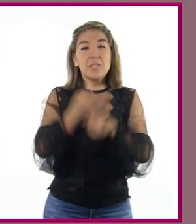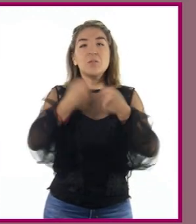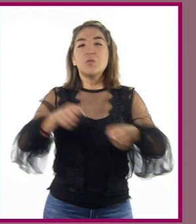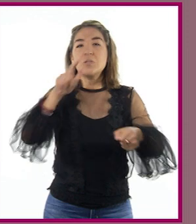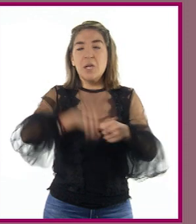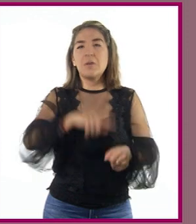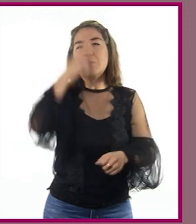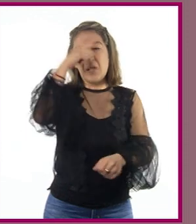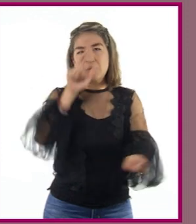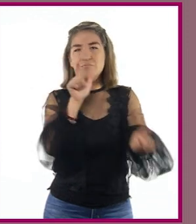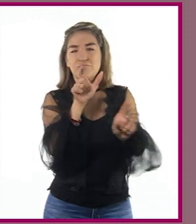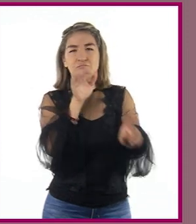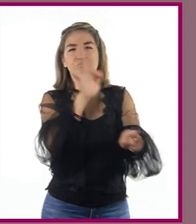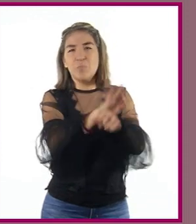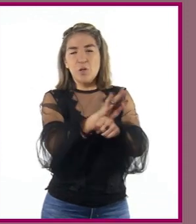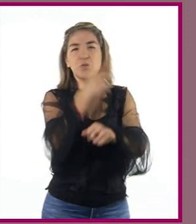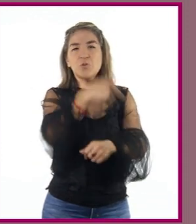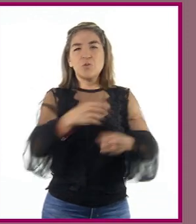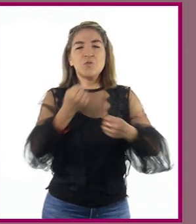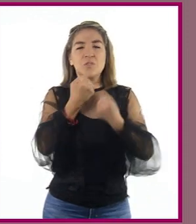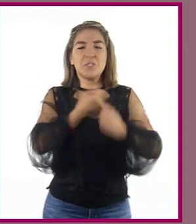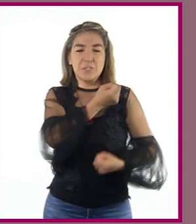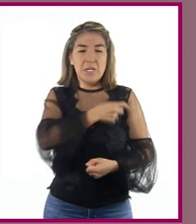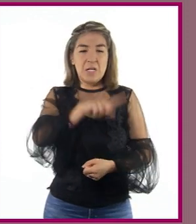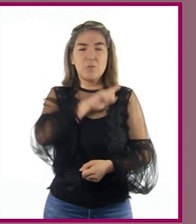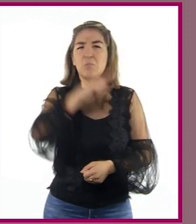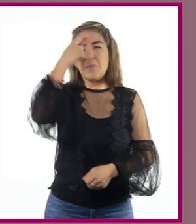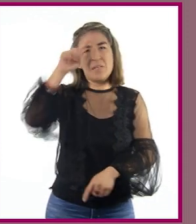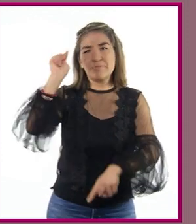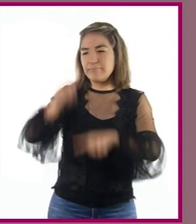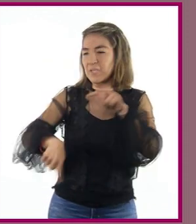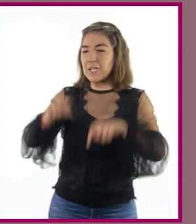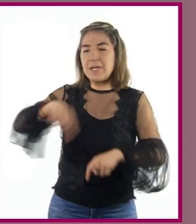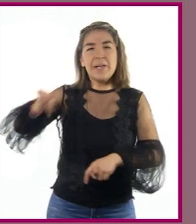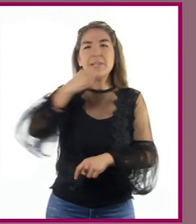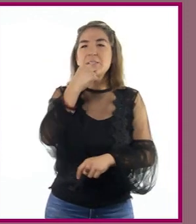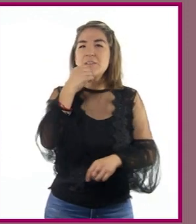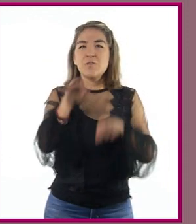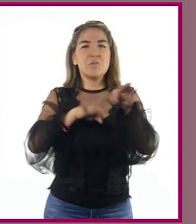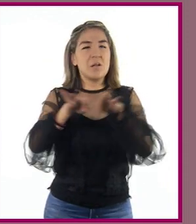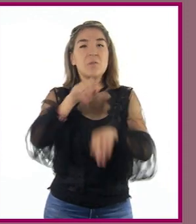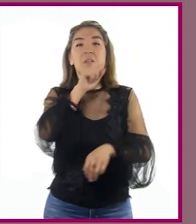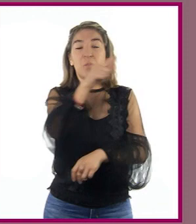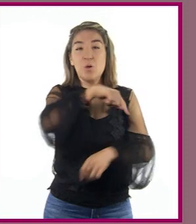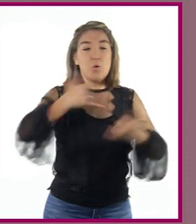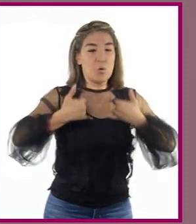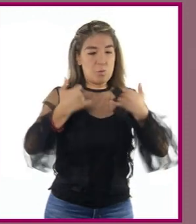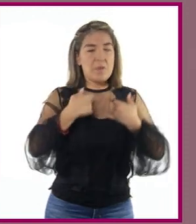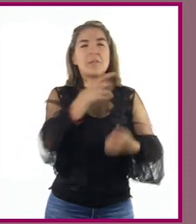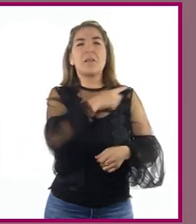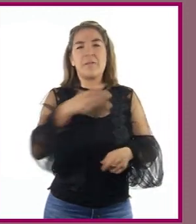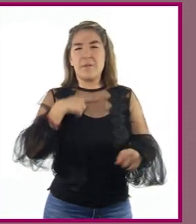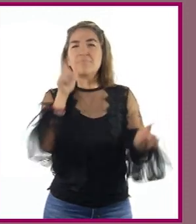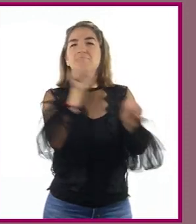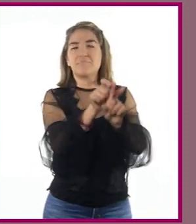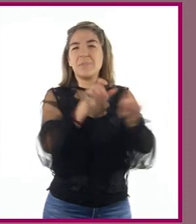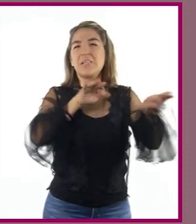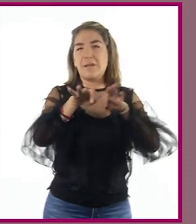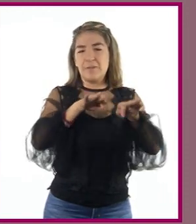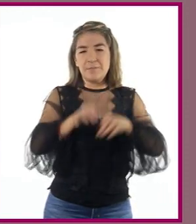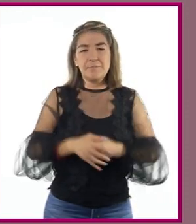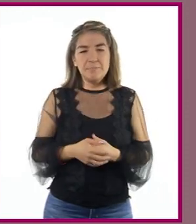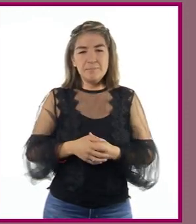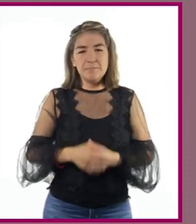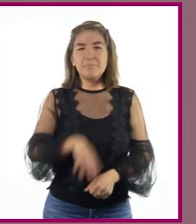salud, prohibición del trabajo infantil y protección de los jóvenes en el trabajo y al medio ambiente. El